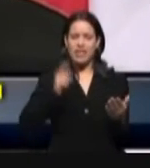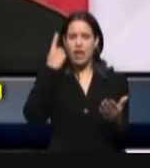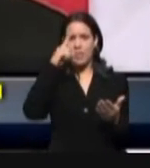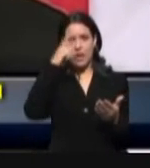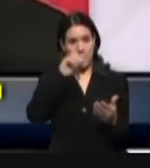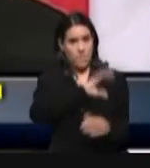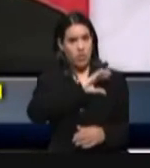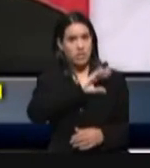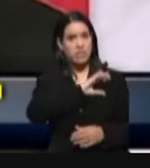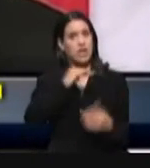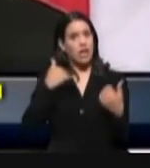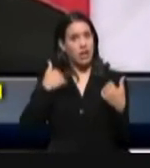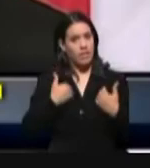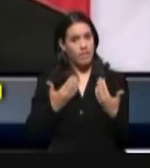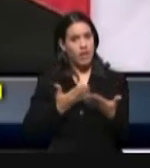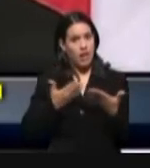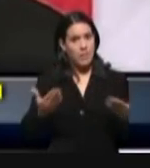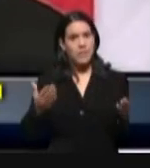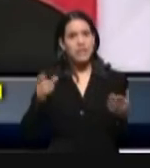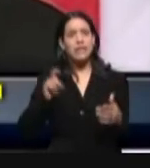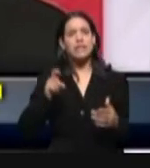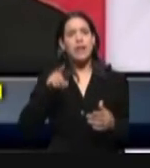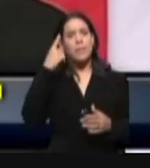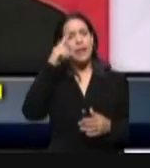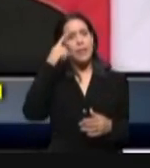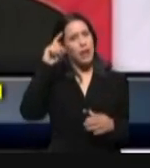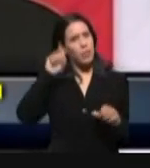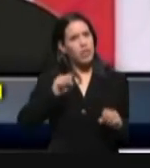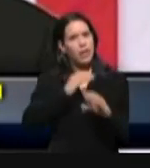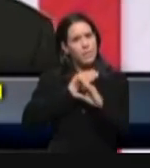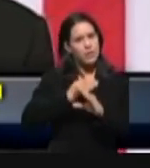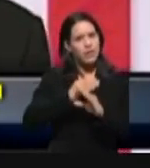las herramientas que necesitan para protegerte a ti y a los tuyos.